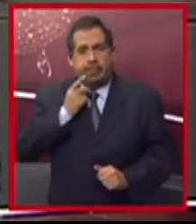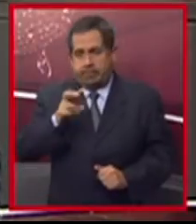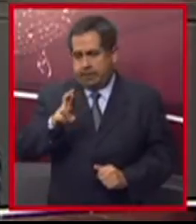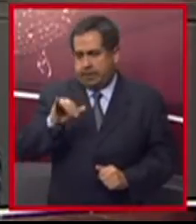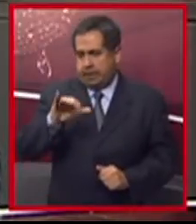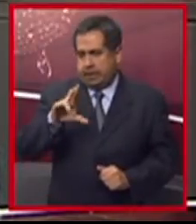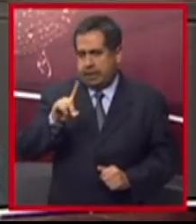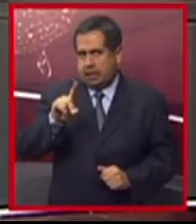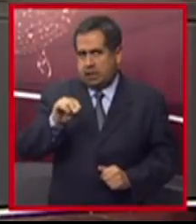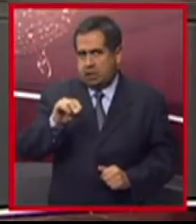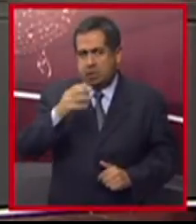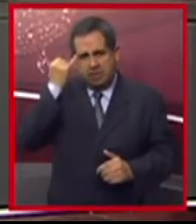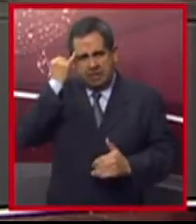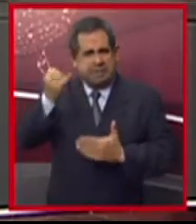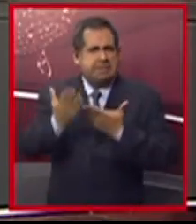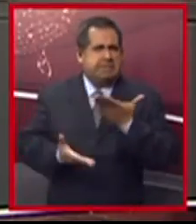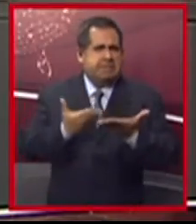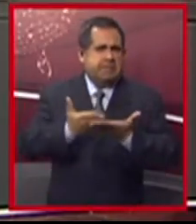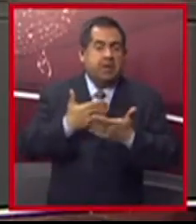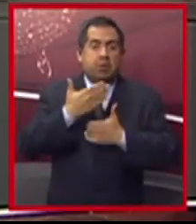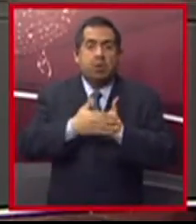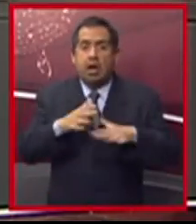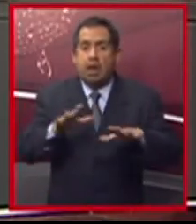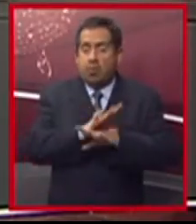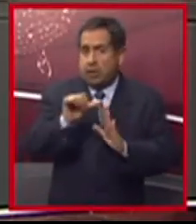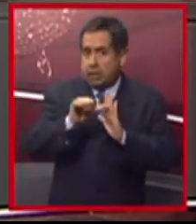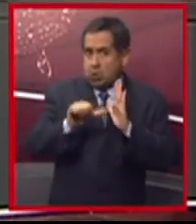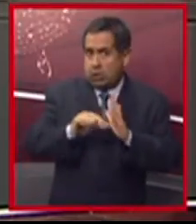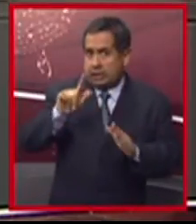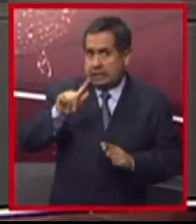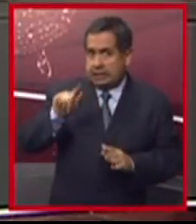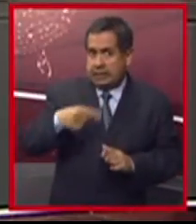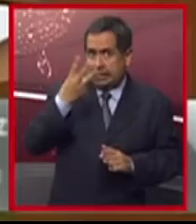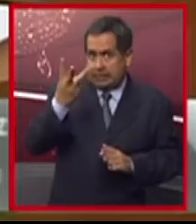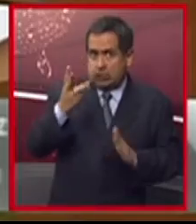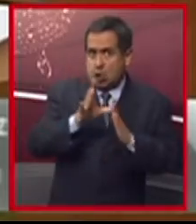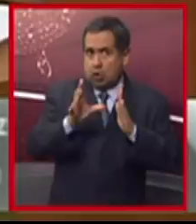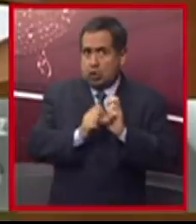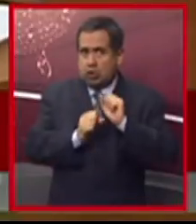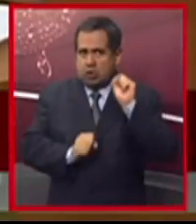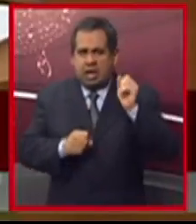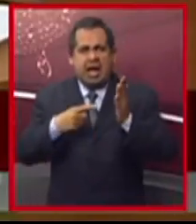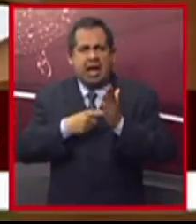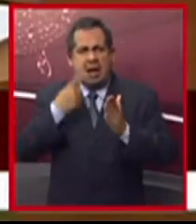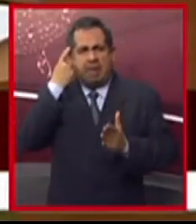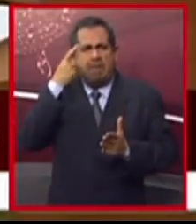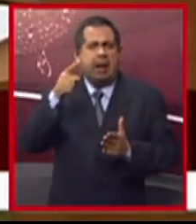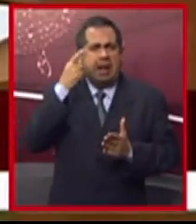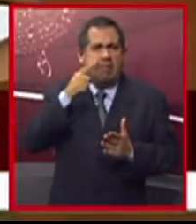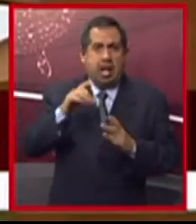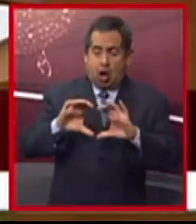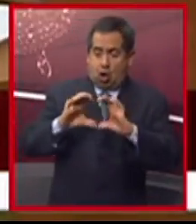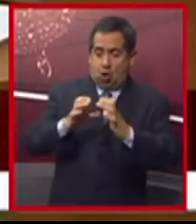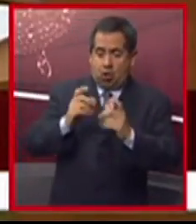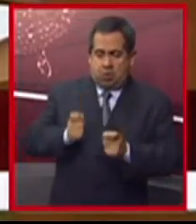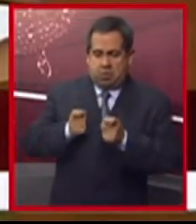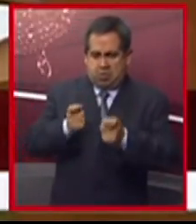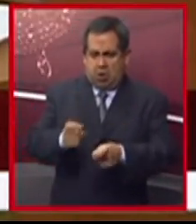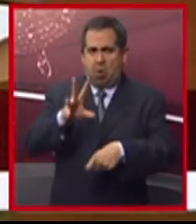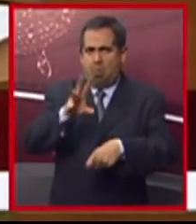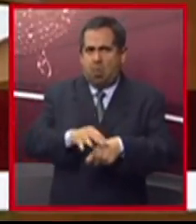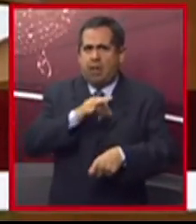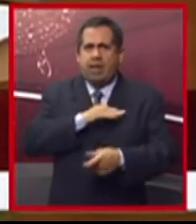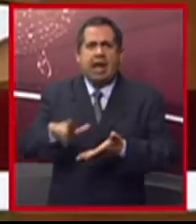Rivero Martínez presentó una iniciativa de reforma al artículo 73 de la Constitución, buscando facultar al Congreso para expedir leyes de carácter